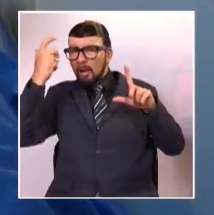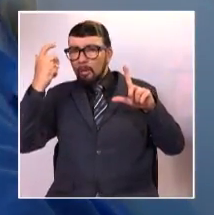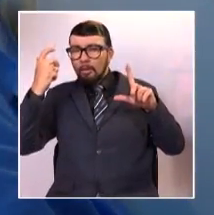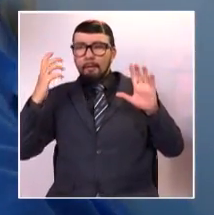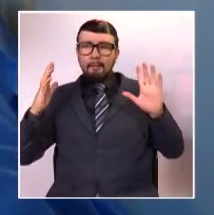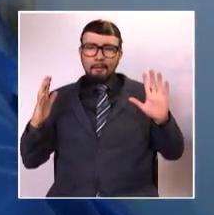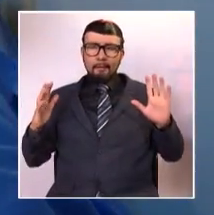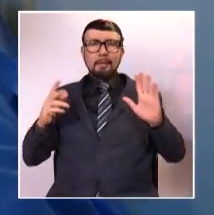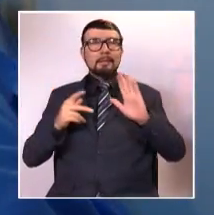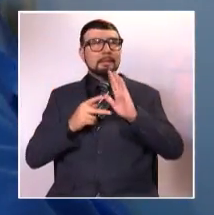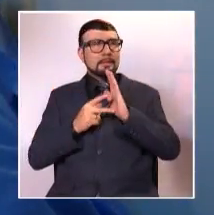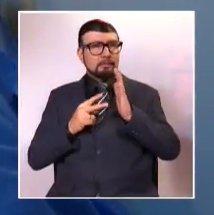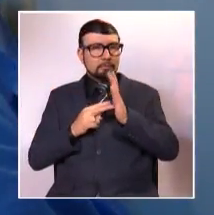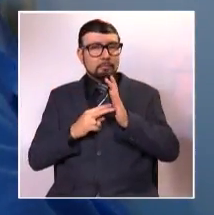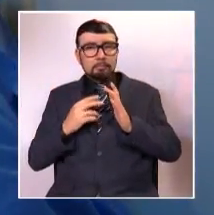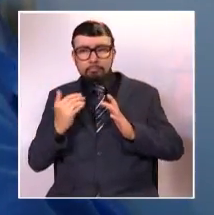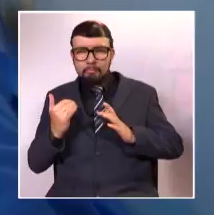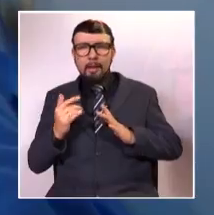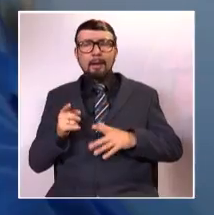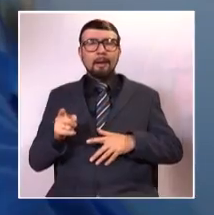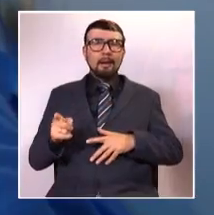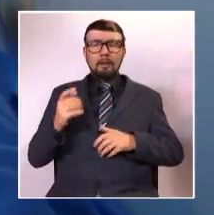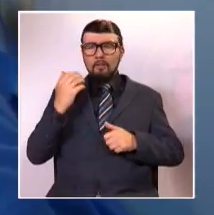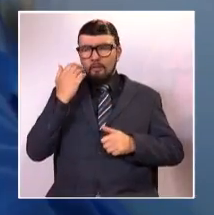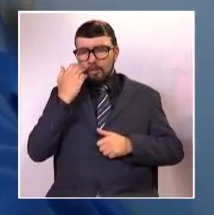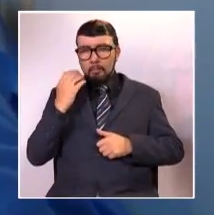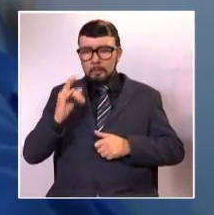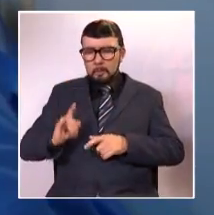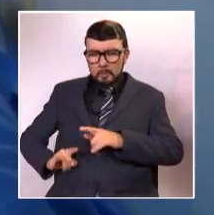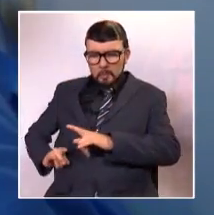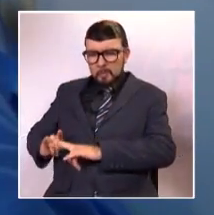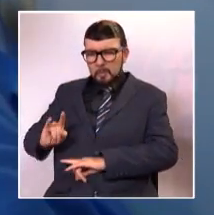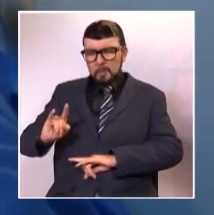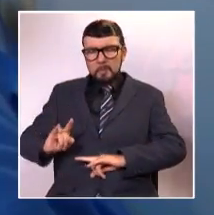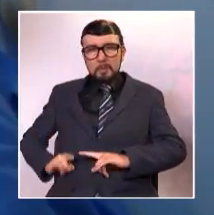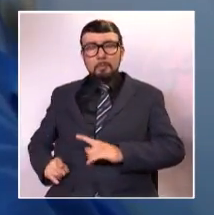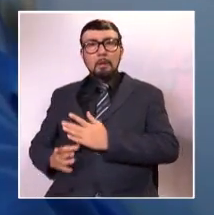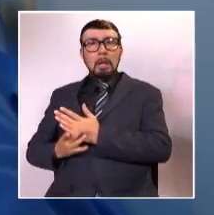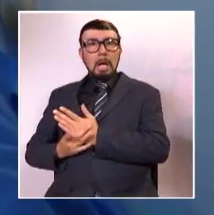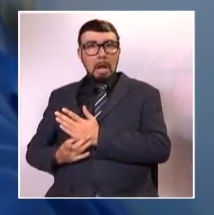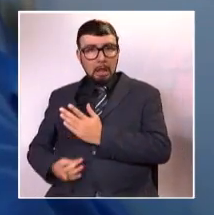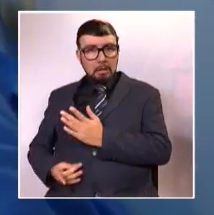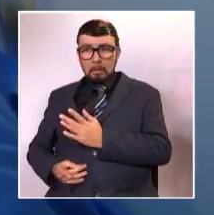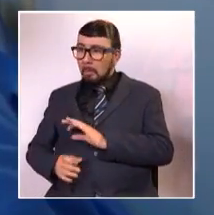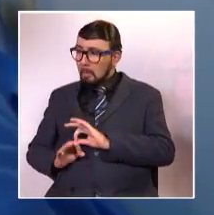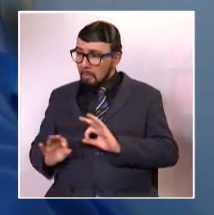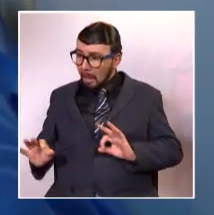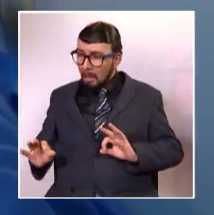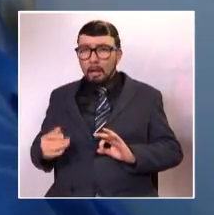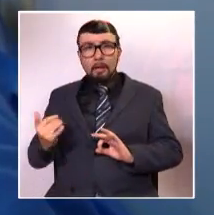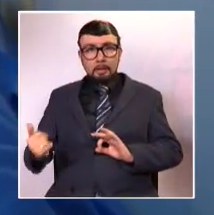a diagnosticar que haya una infiltración de grasa. En este caso vemos que es un hígado normal,